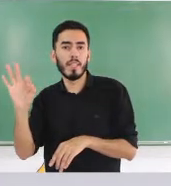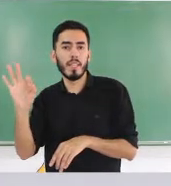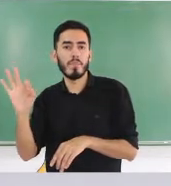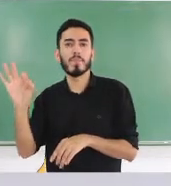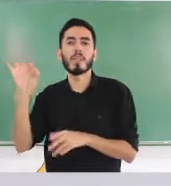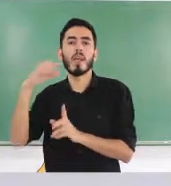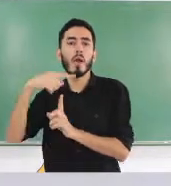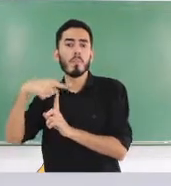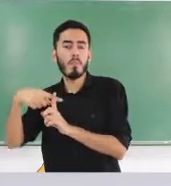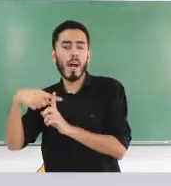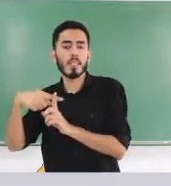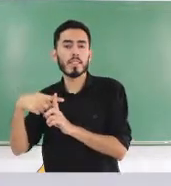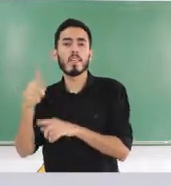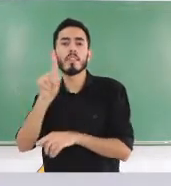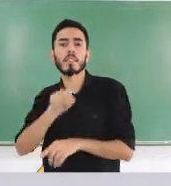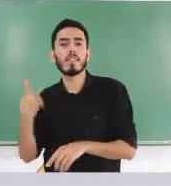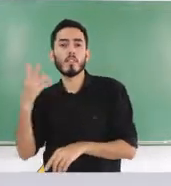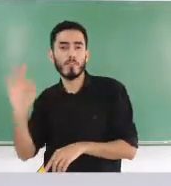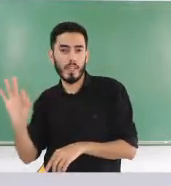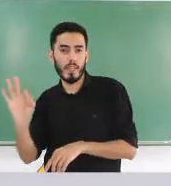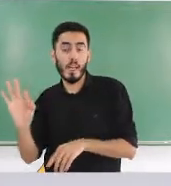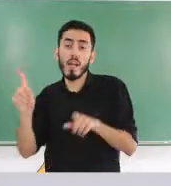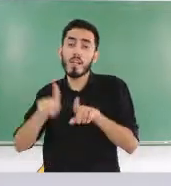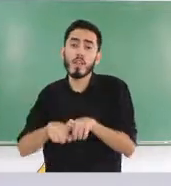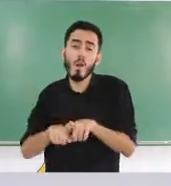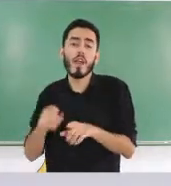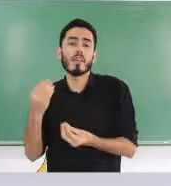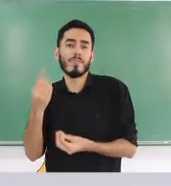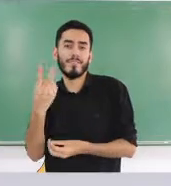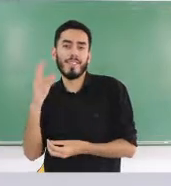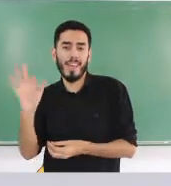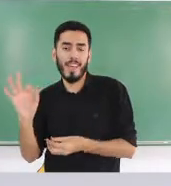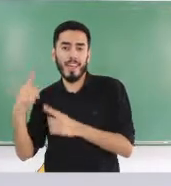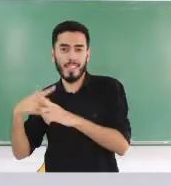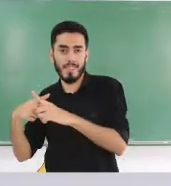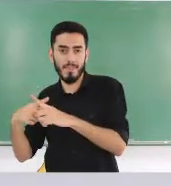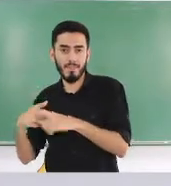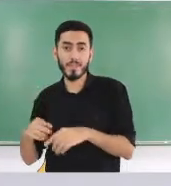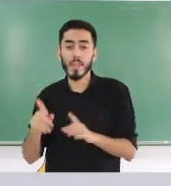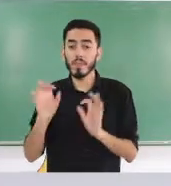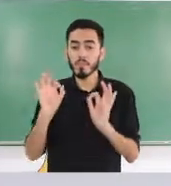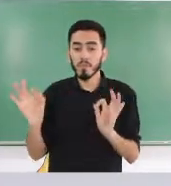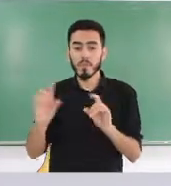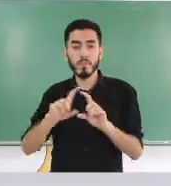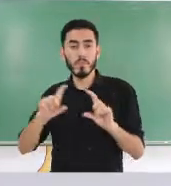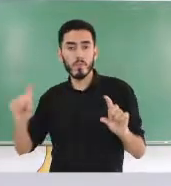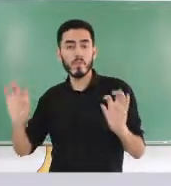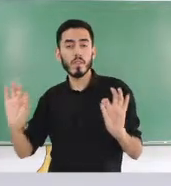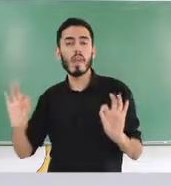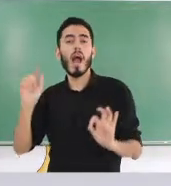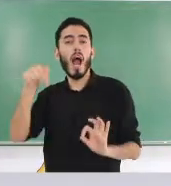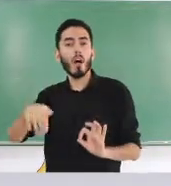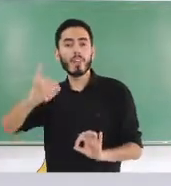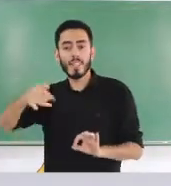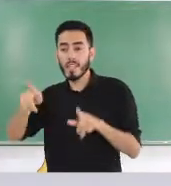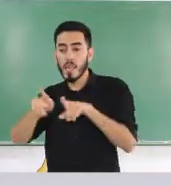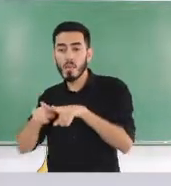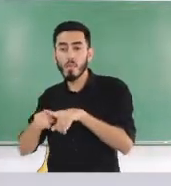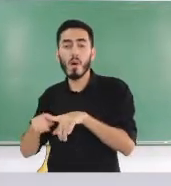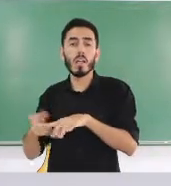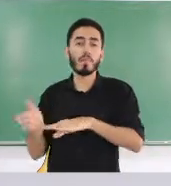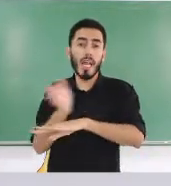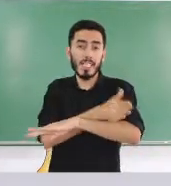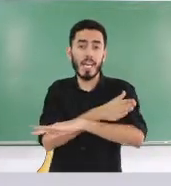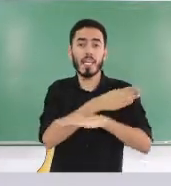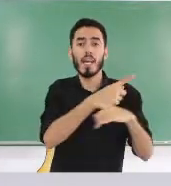Más 120. Igual 20X. Una vez que tengo esto, agrupo los términos semejantes. Es